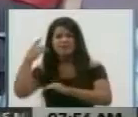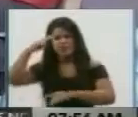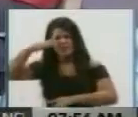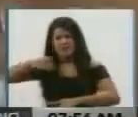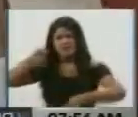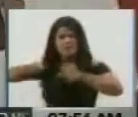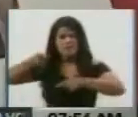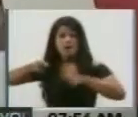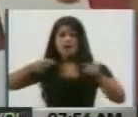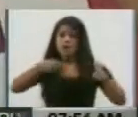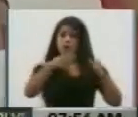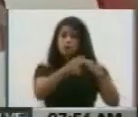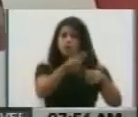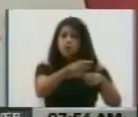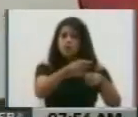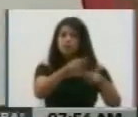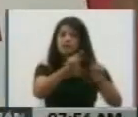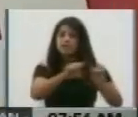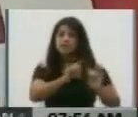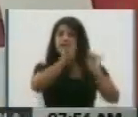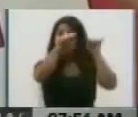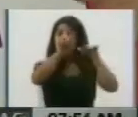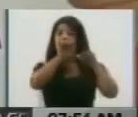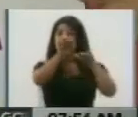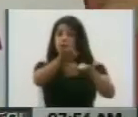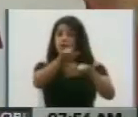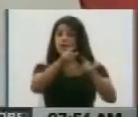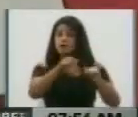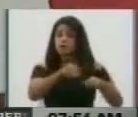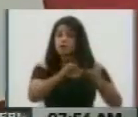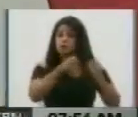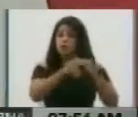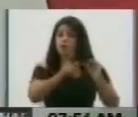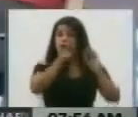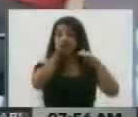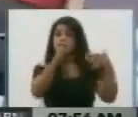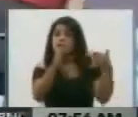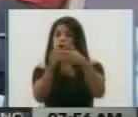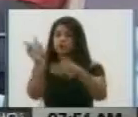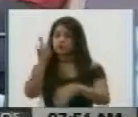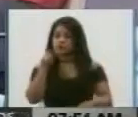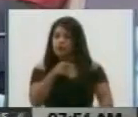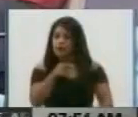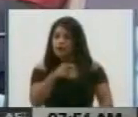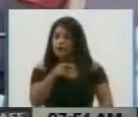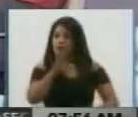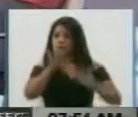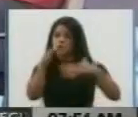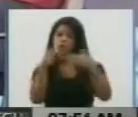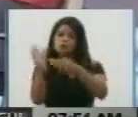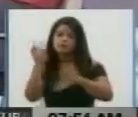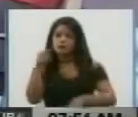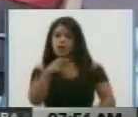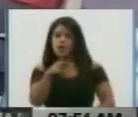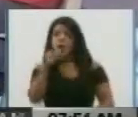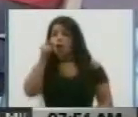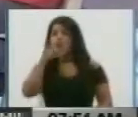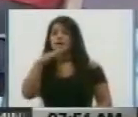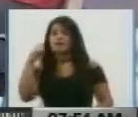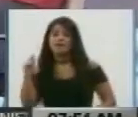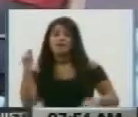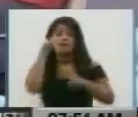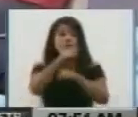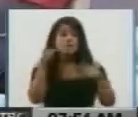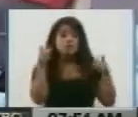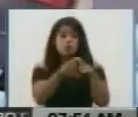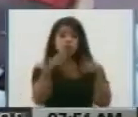es también el que lleva la batuta desde su ámbito contra Venezuela. allí se fue a reunir Capriles con ese gobierno que surgió